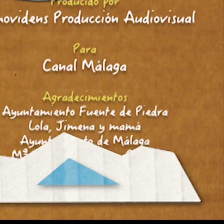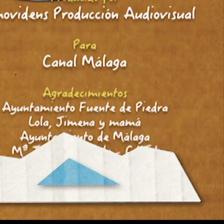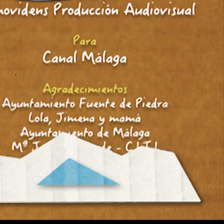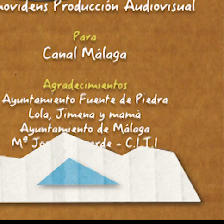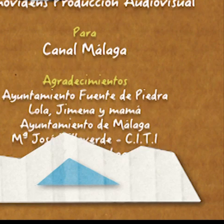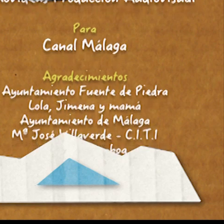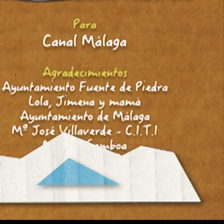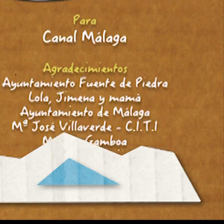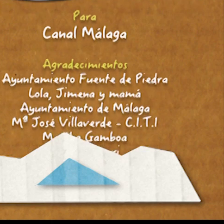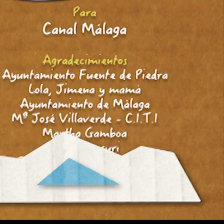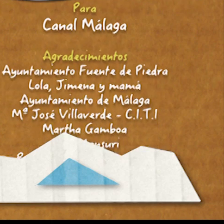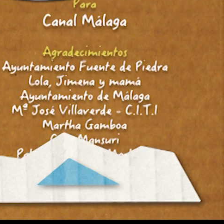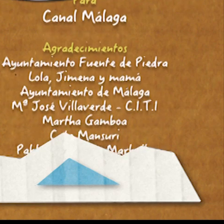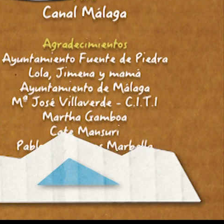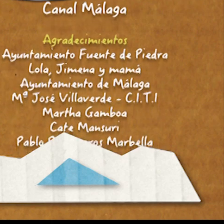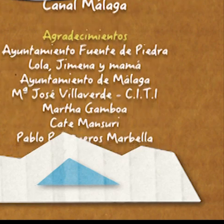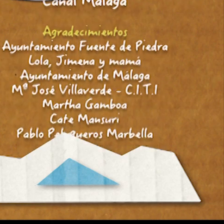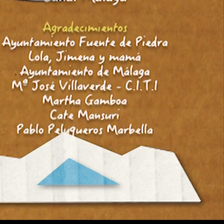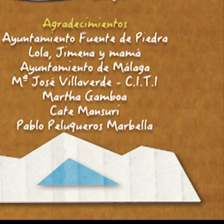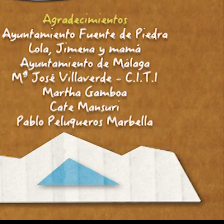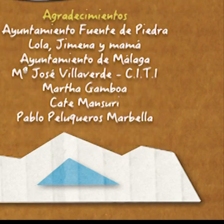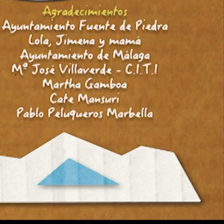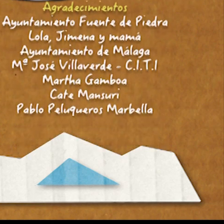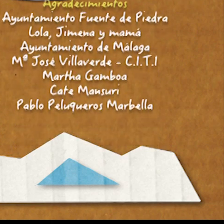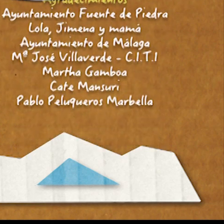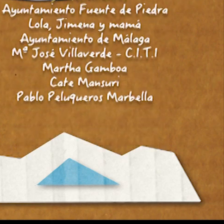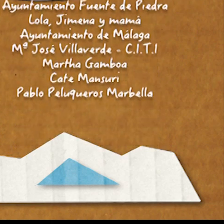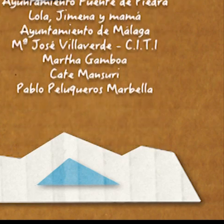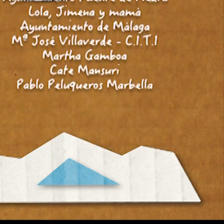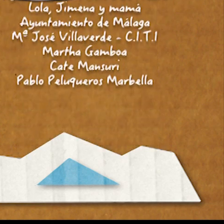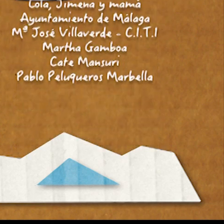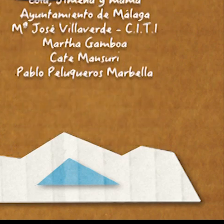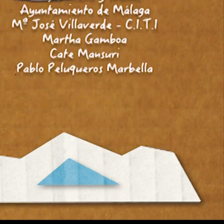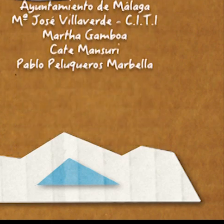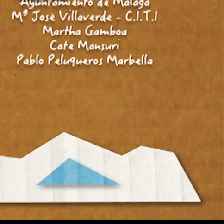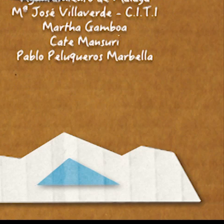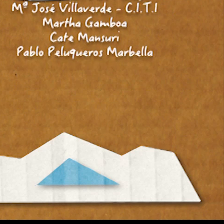Caga, caga, caga, caga. Estoy ligando.